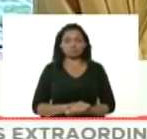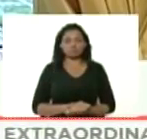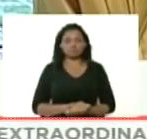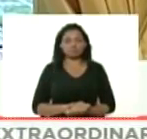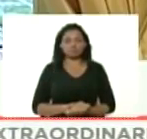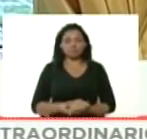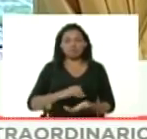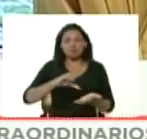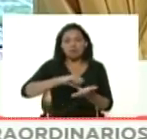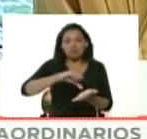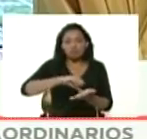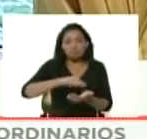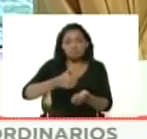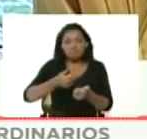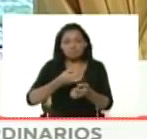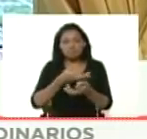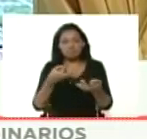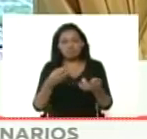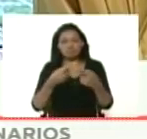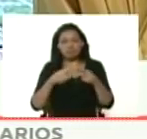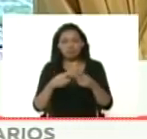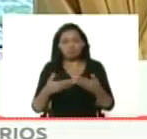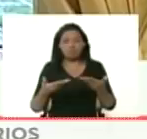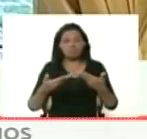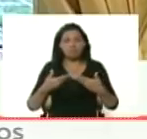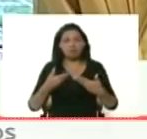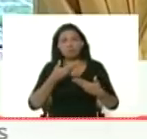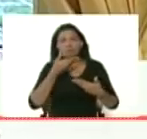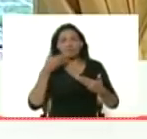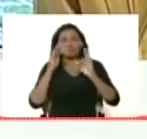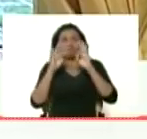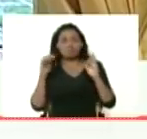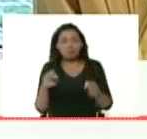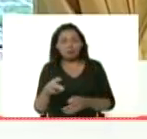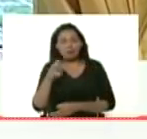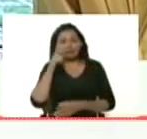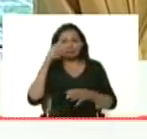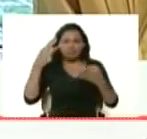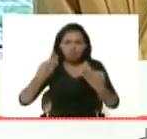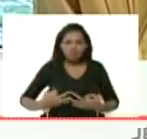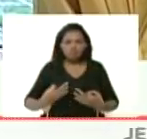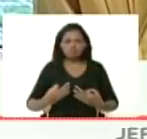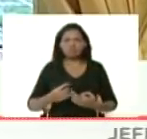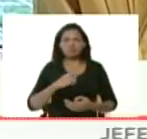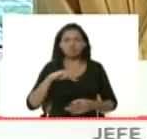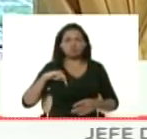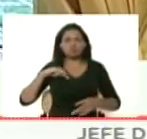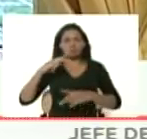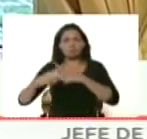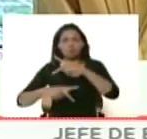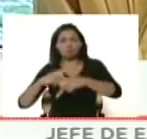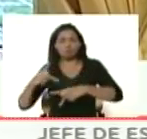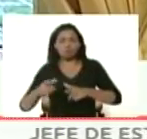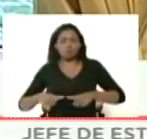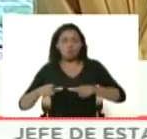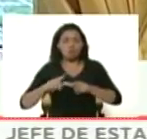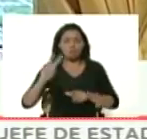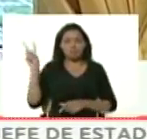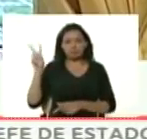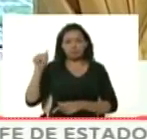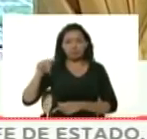ciudades, pero nos puede dar un gran resultado para la seguridad de los productores en el campo